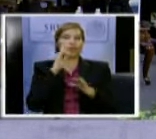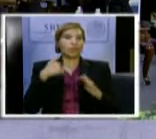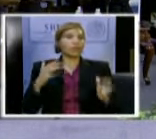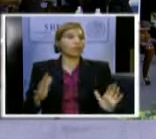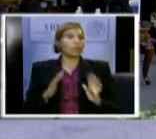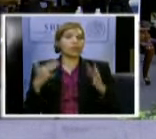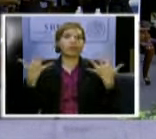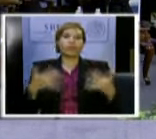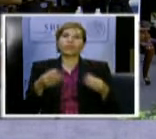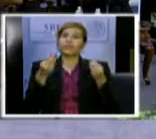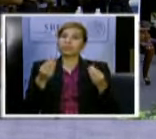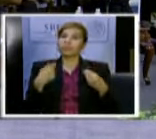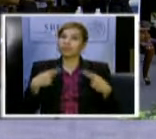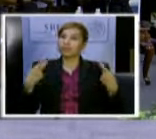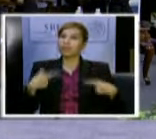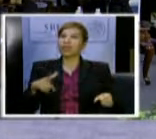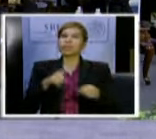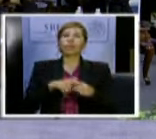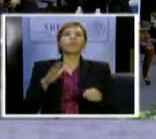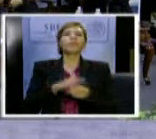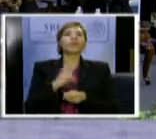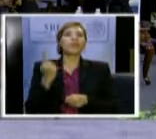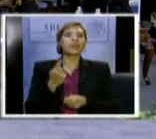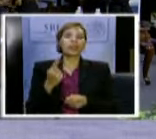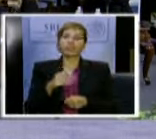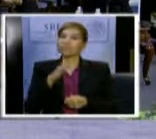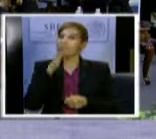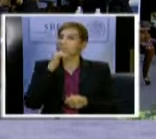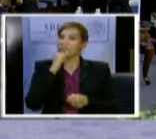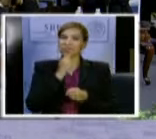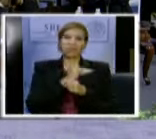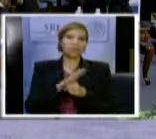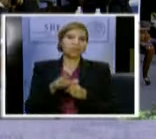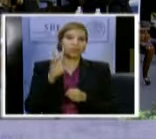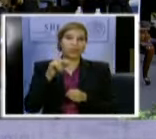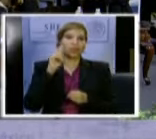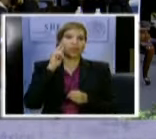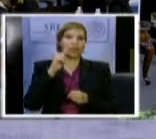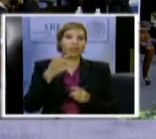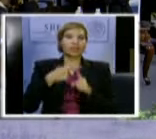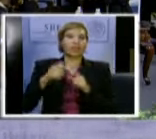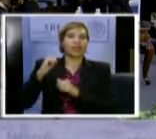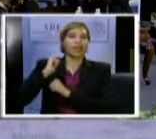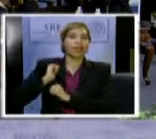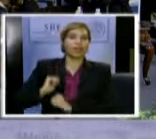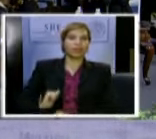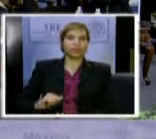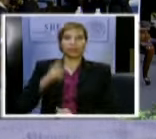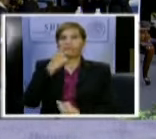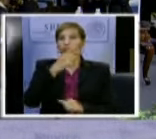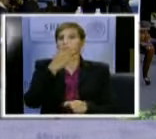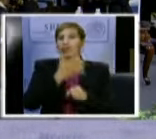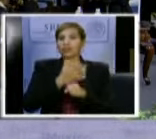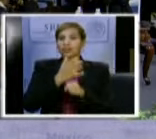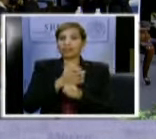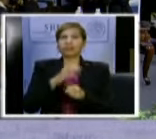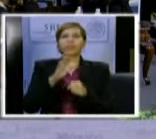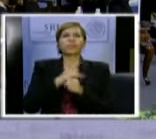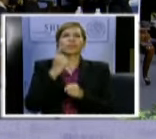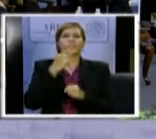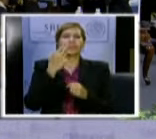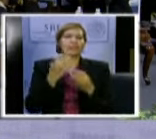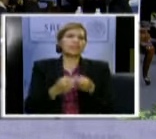en lo personal, porque no es posible, y así lo ven las autoridades de los Estados Unidos, pero ¿por qué es